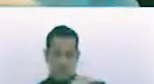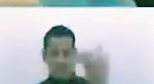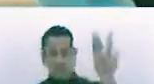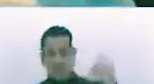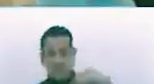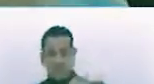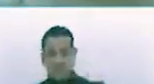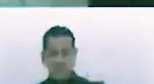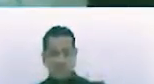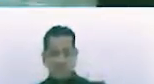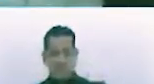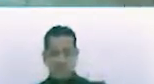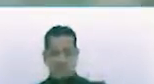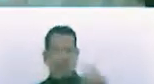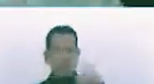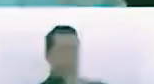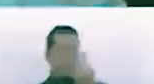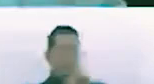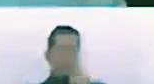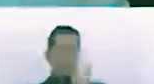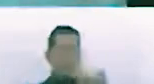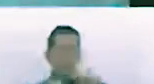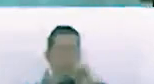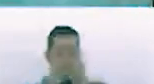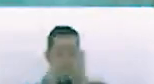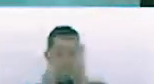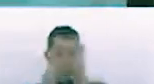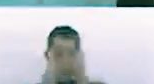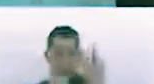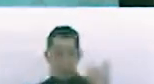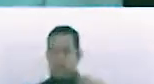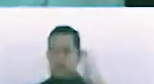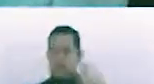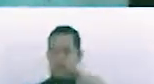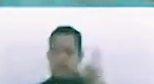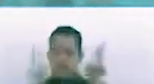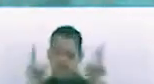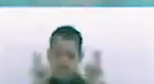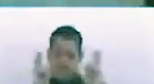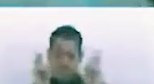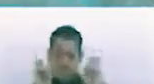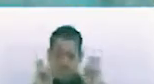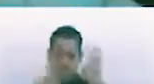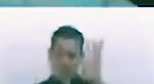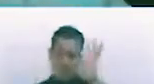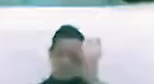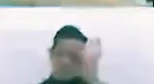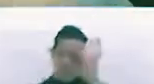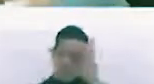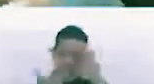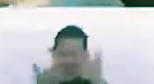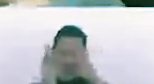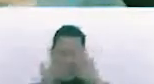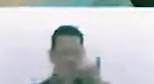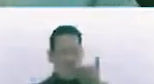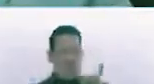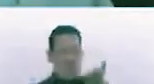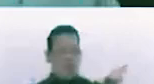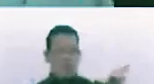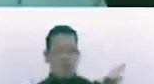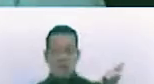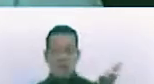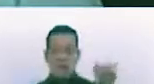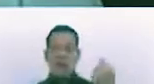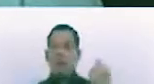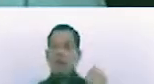debido momento? Simplemente porque no quisieron escuchar a los expertos en la materia y se inventaron una serie de cuestiones para